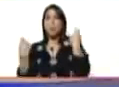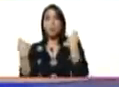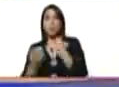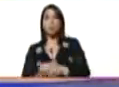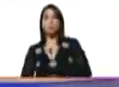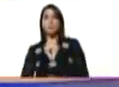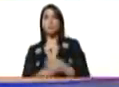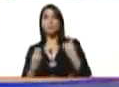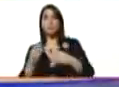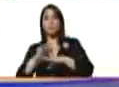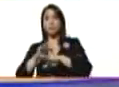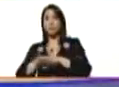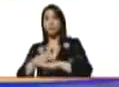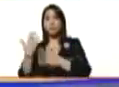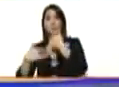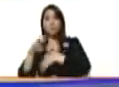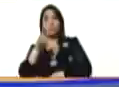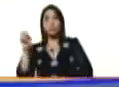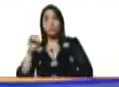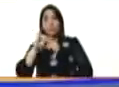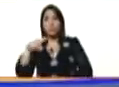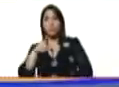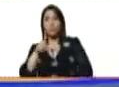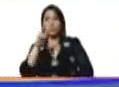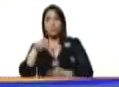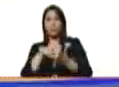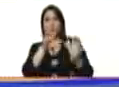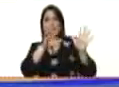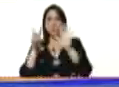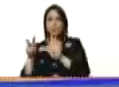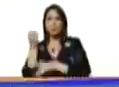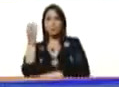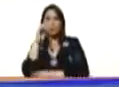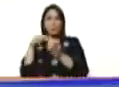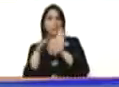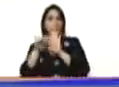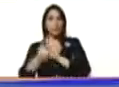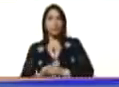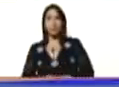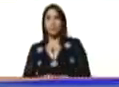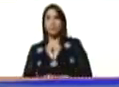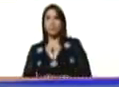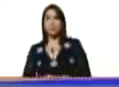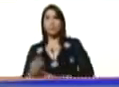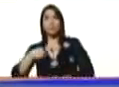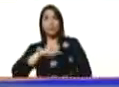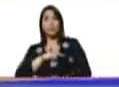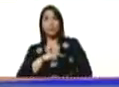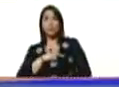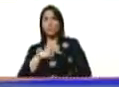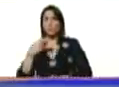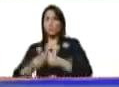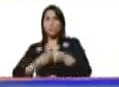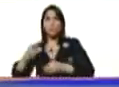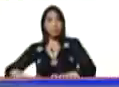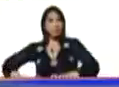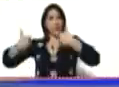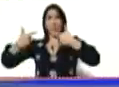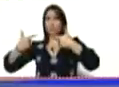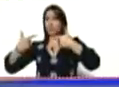como sucedió aquel 30 de julio de 2017, la Asamblea Nacional Constituyente? Nos hubieran llevado a una guerra